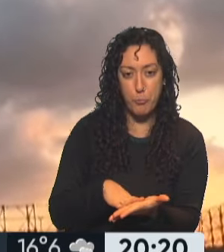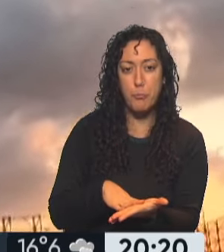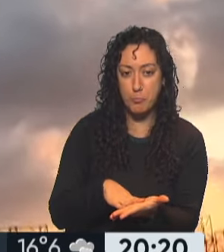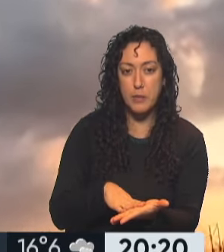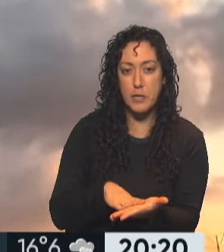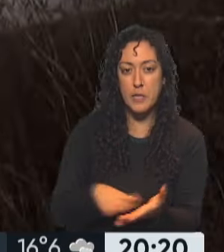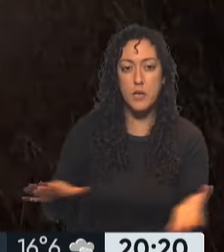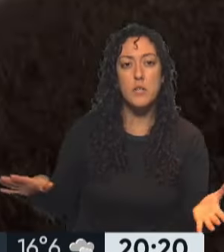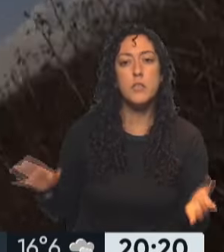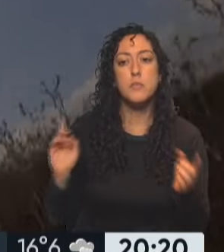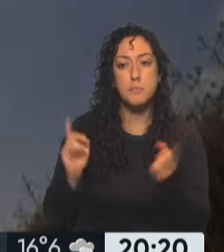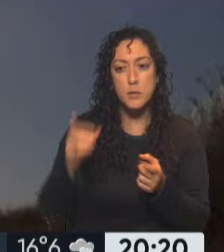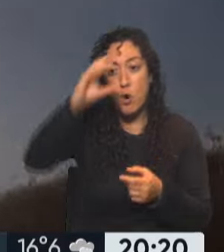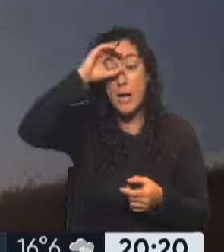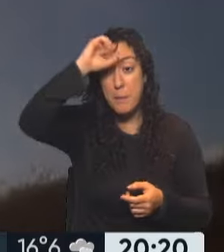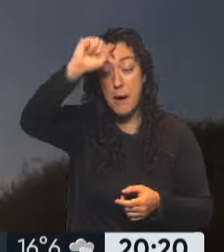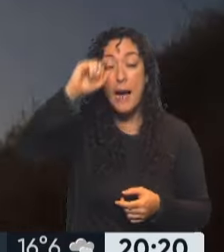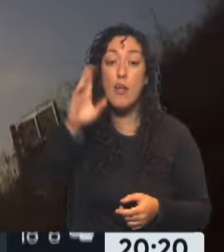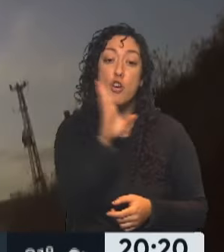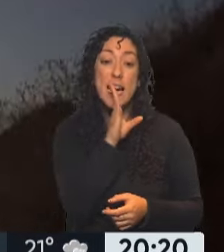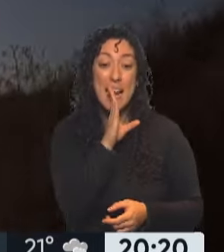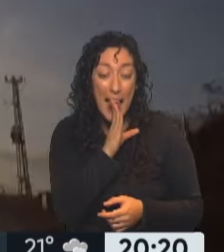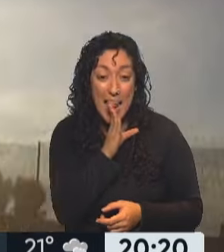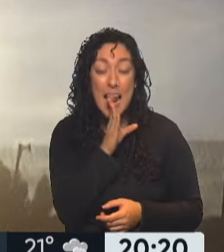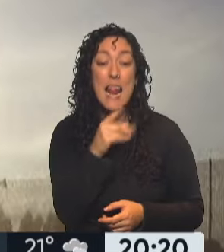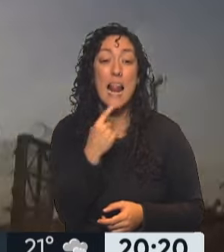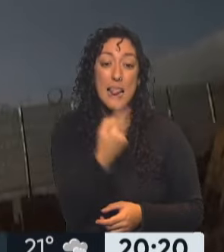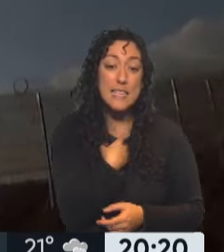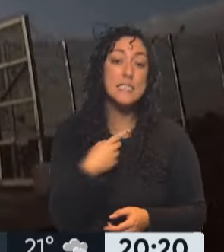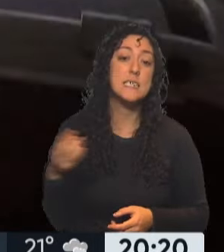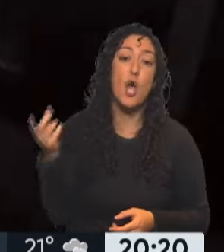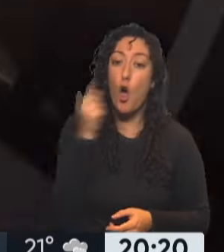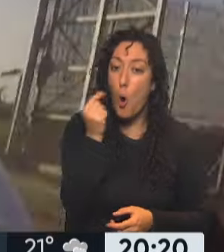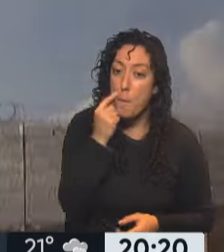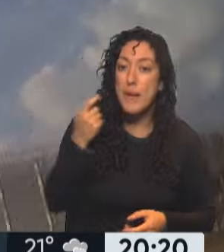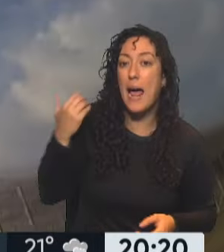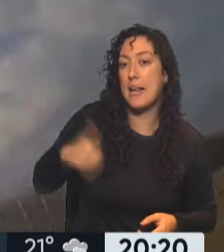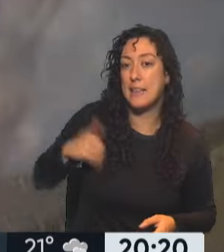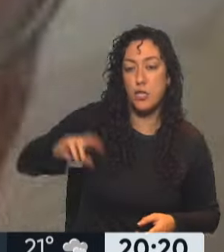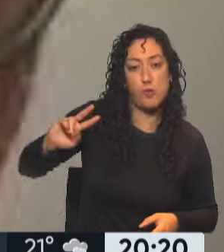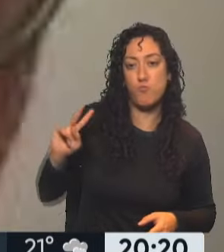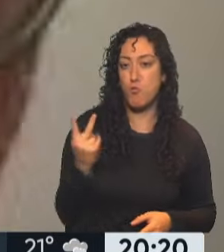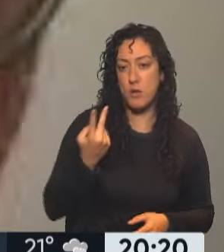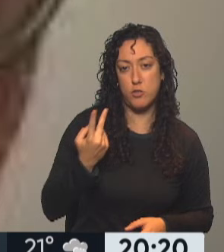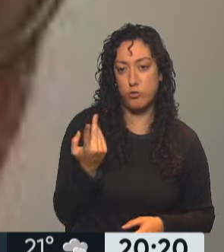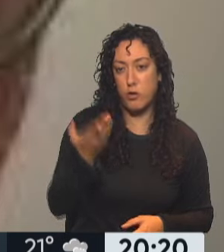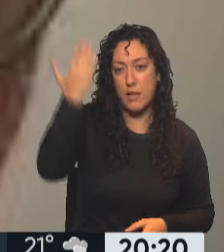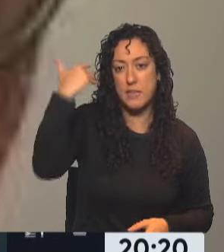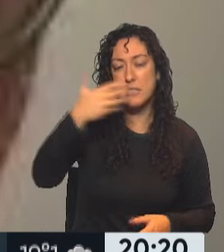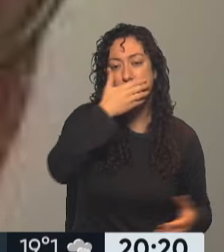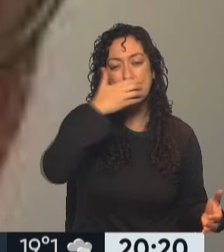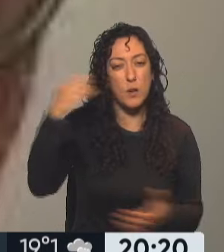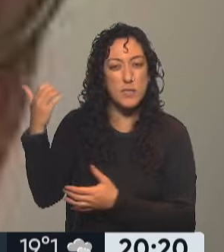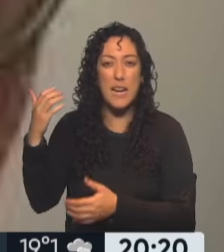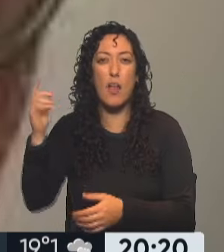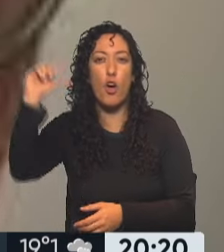la propia Embajada de Israel, confirmó el asesinato de uno de los argentinos secuestrados por Hamás